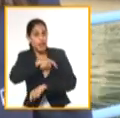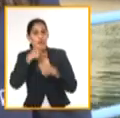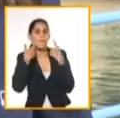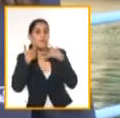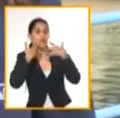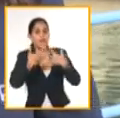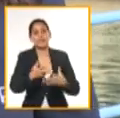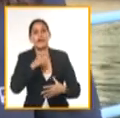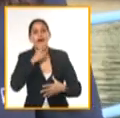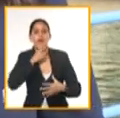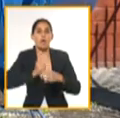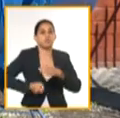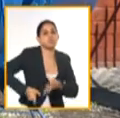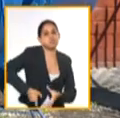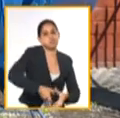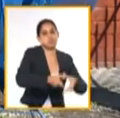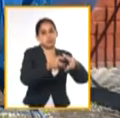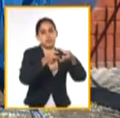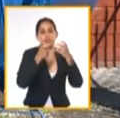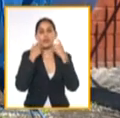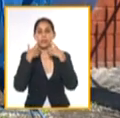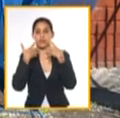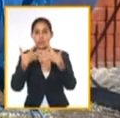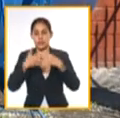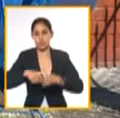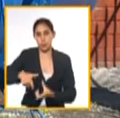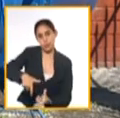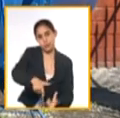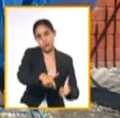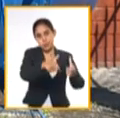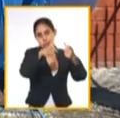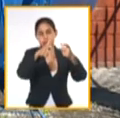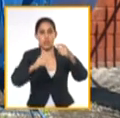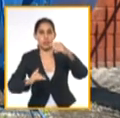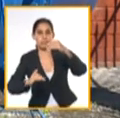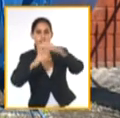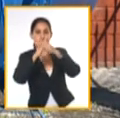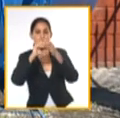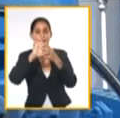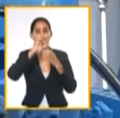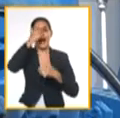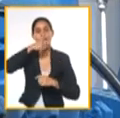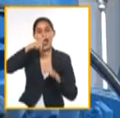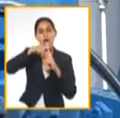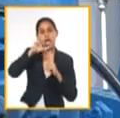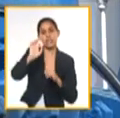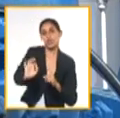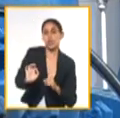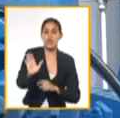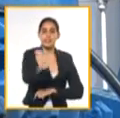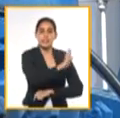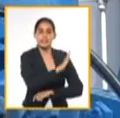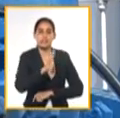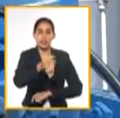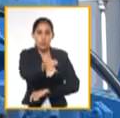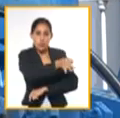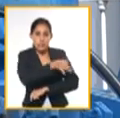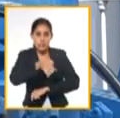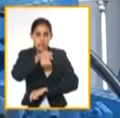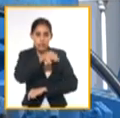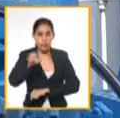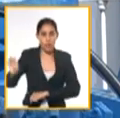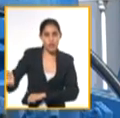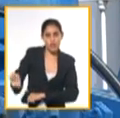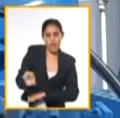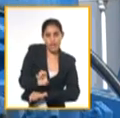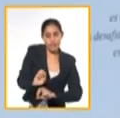servicio de la ciudad es importante. Con el llenado de las conductoras del Gato se favorecen los 5 municipios del este. Reiniciar